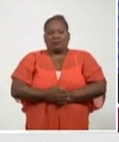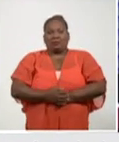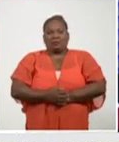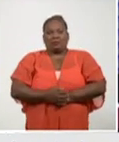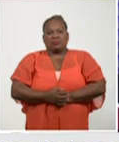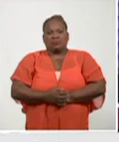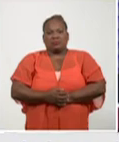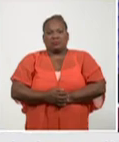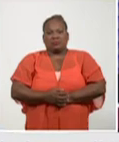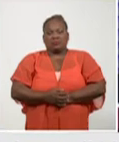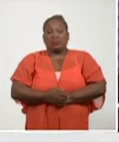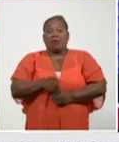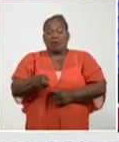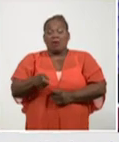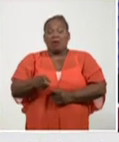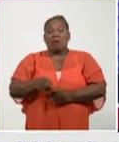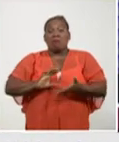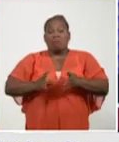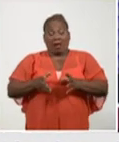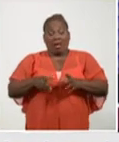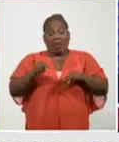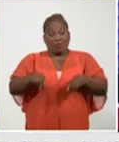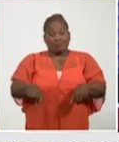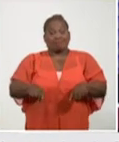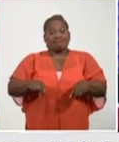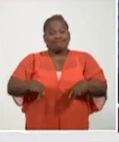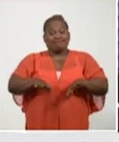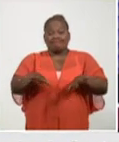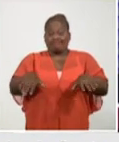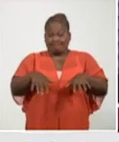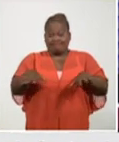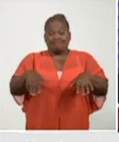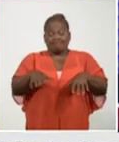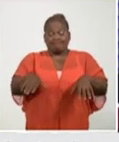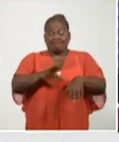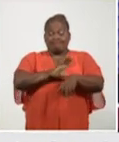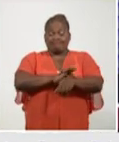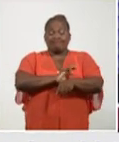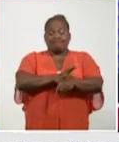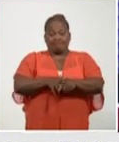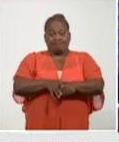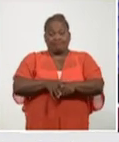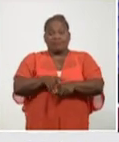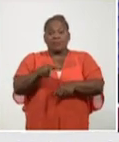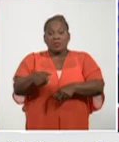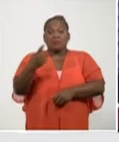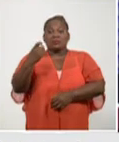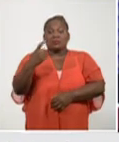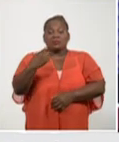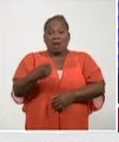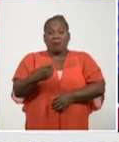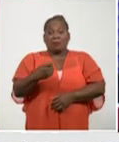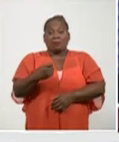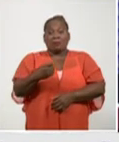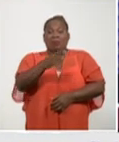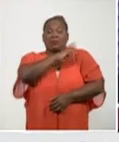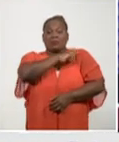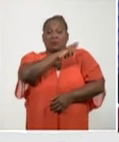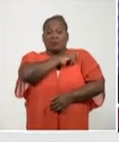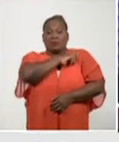está muy compleja en el día de hoy y que exige una mayor responsabilidad. En resumen, se